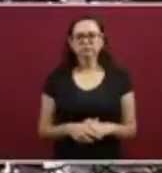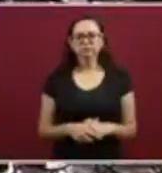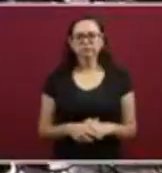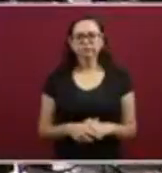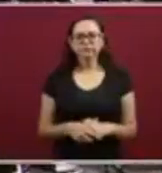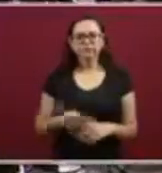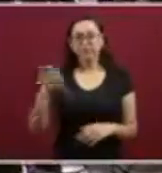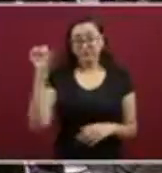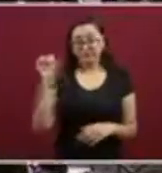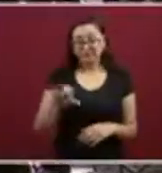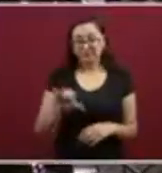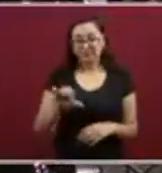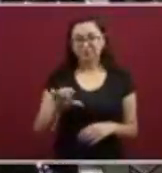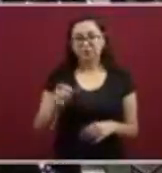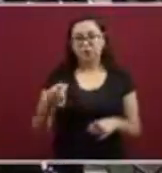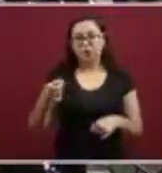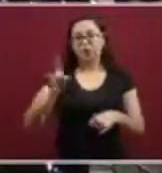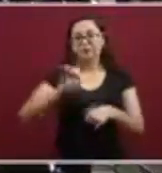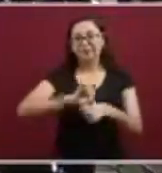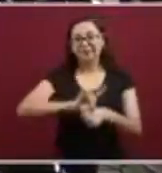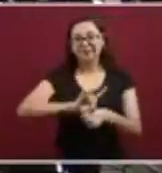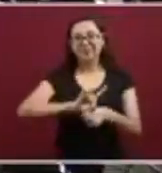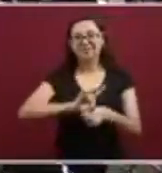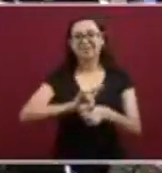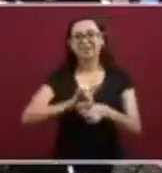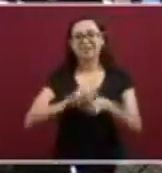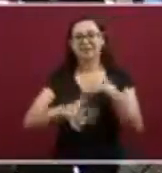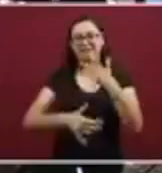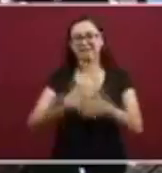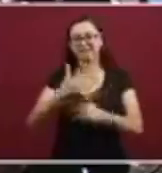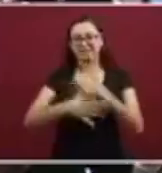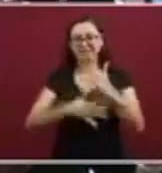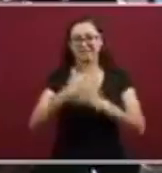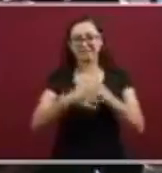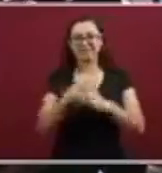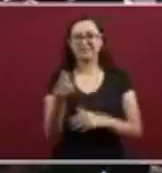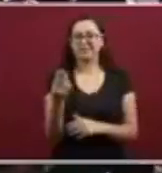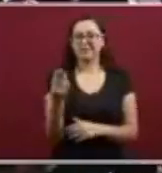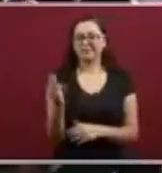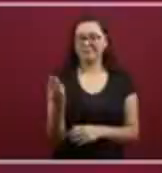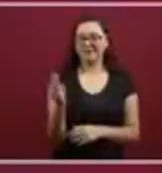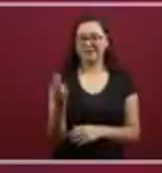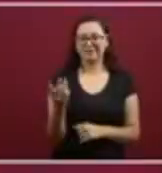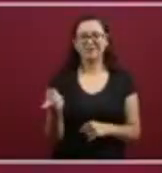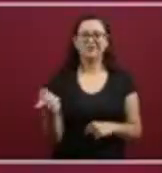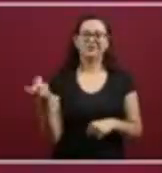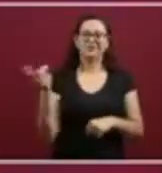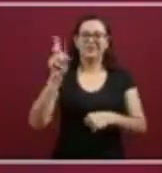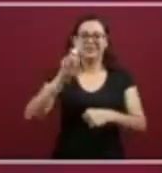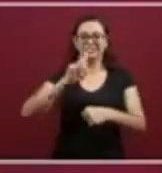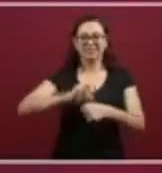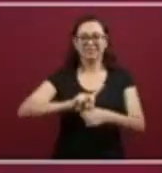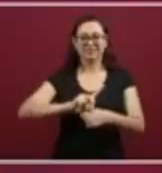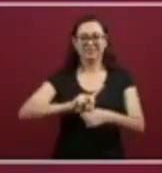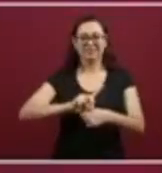Hoy, este día 15 de mayo, día